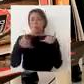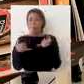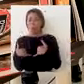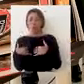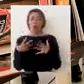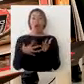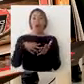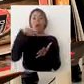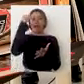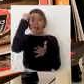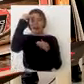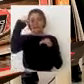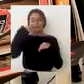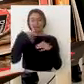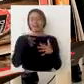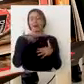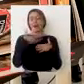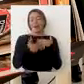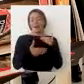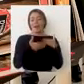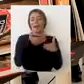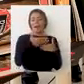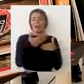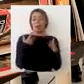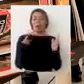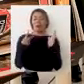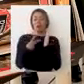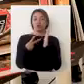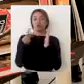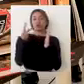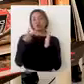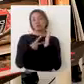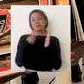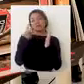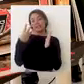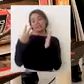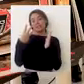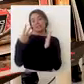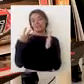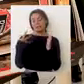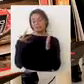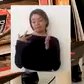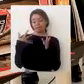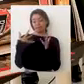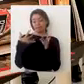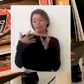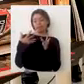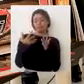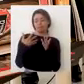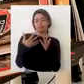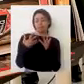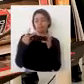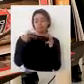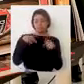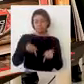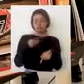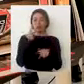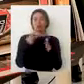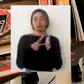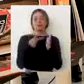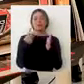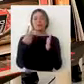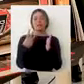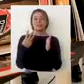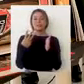dirigir correctamente. Ya en el 2003 empezaron a asistir a unos sitios como